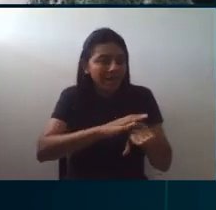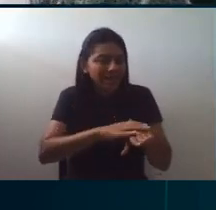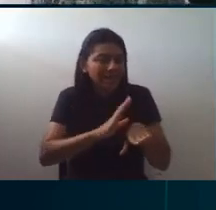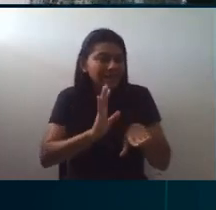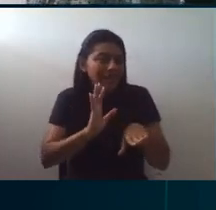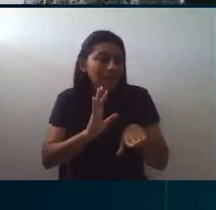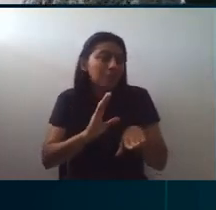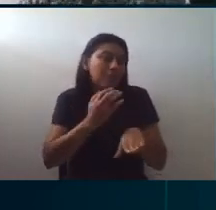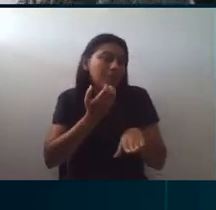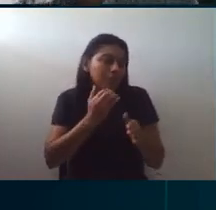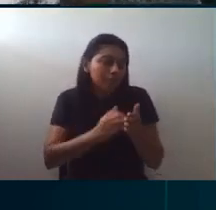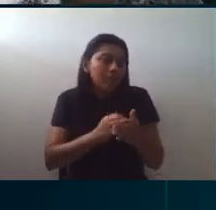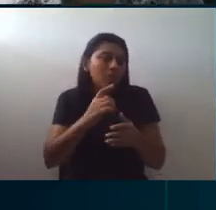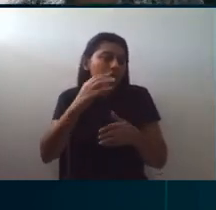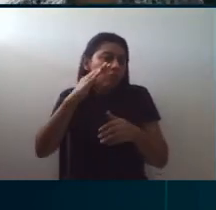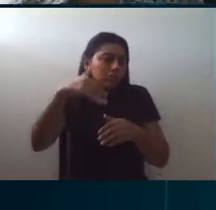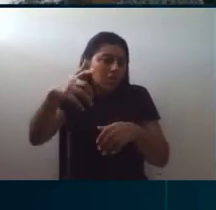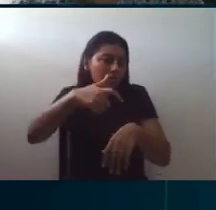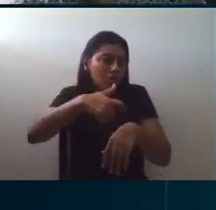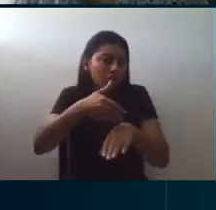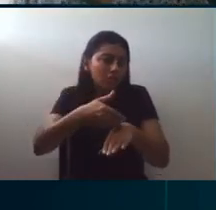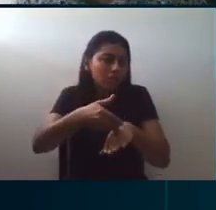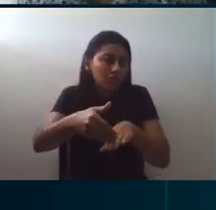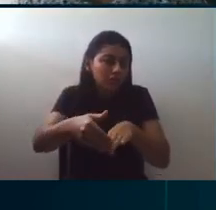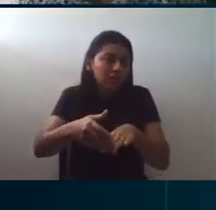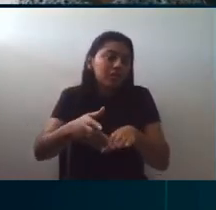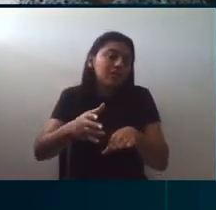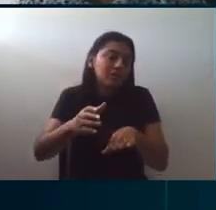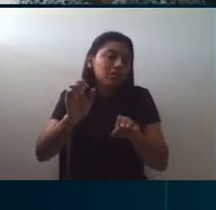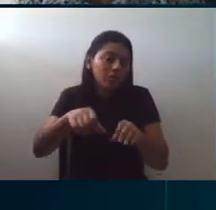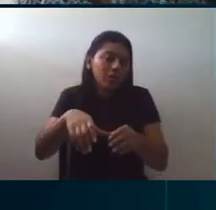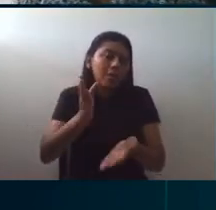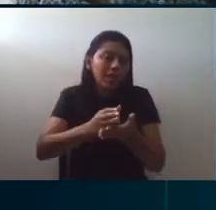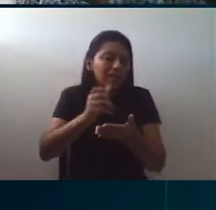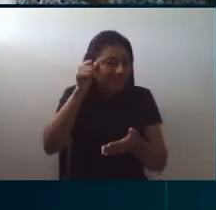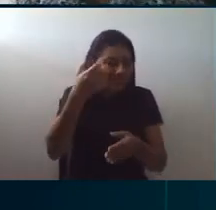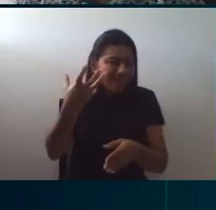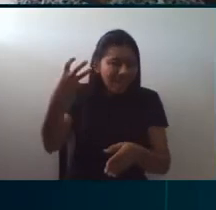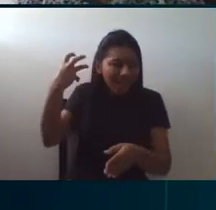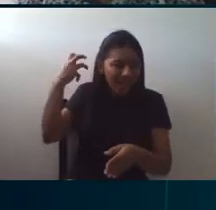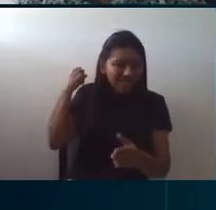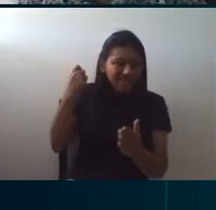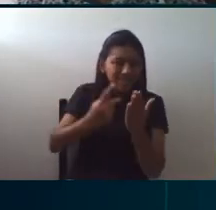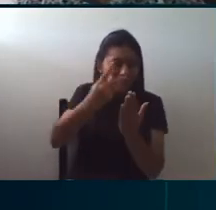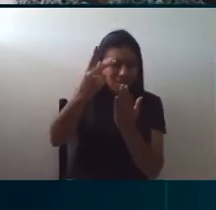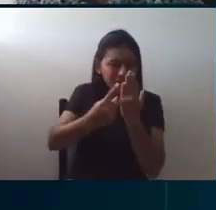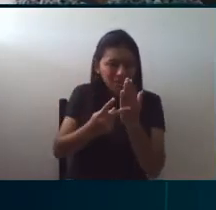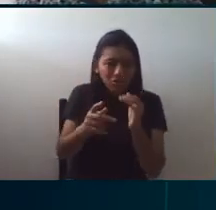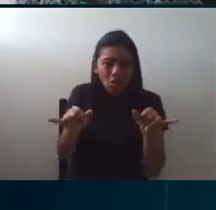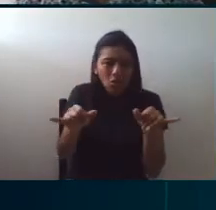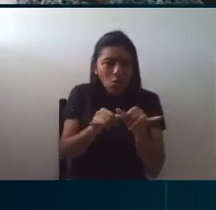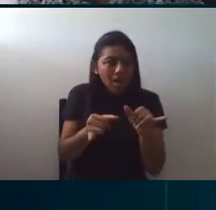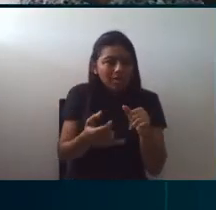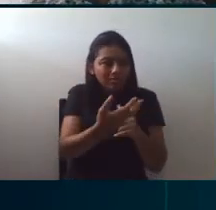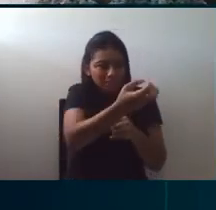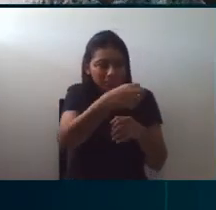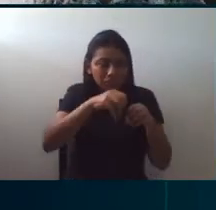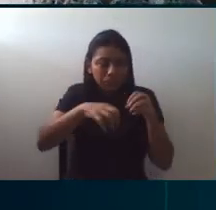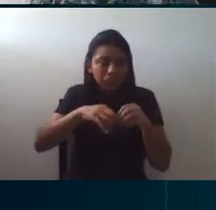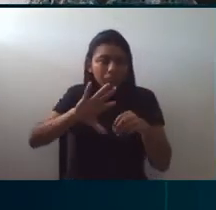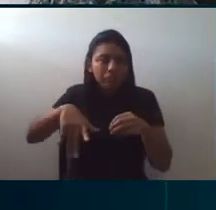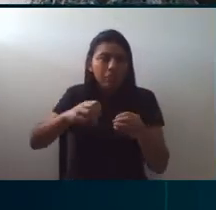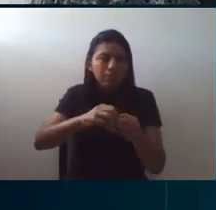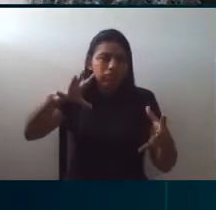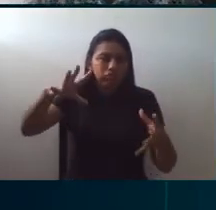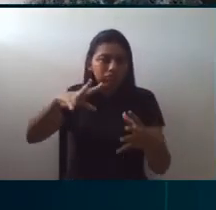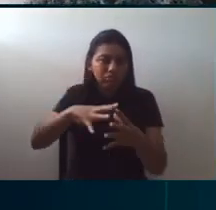en unas bases de datos, en unos proyectos pasados, usted comprometió la seguridad con algo muy parecido a lo que está escribiendo. ¿Listo? Sí, digamos, esto es